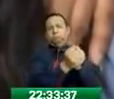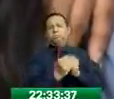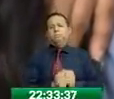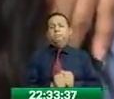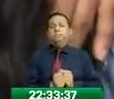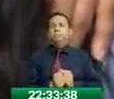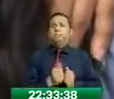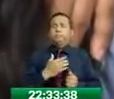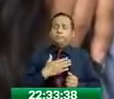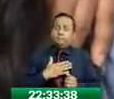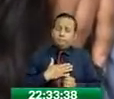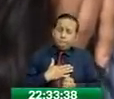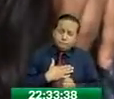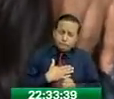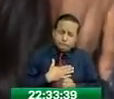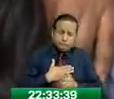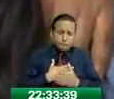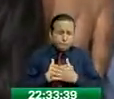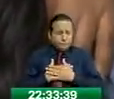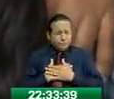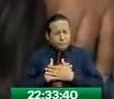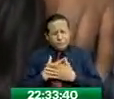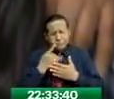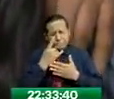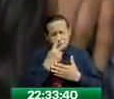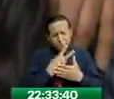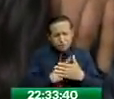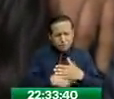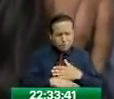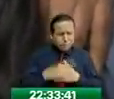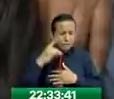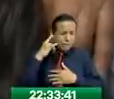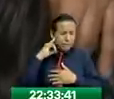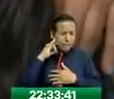vida por mis hijas. Mis hijas eran todo y él me las